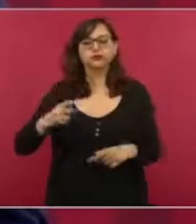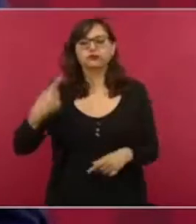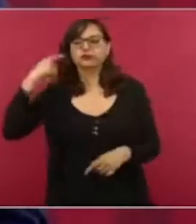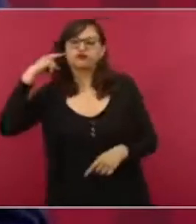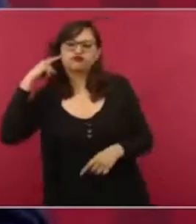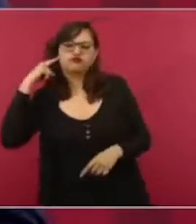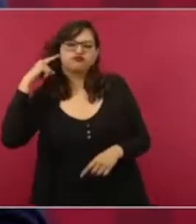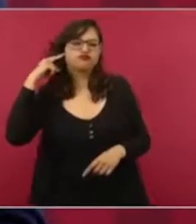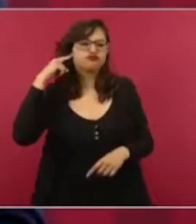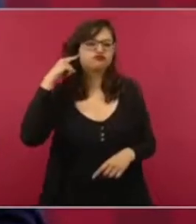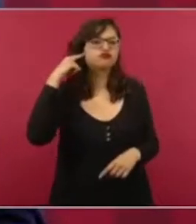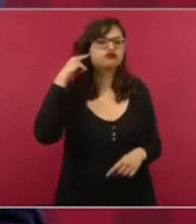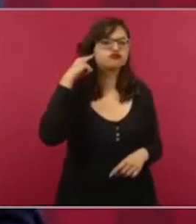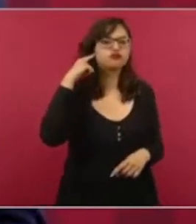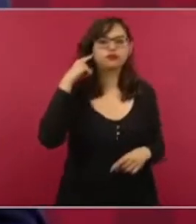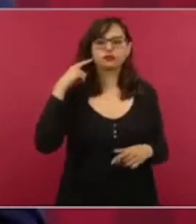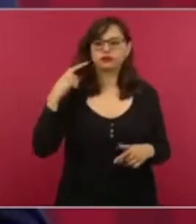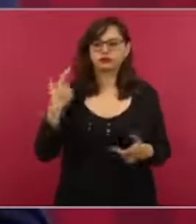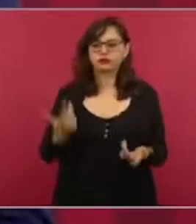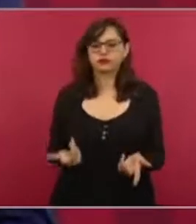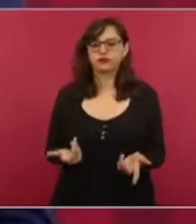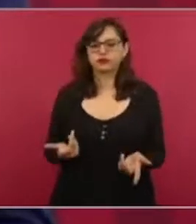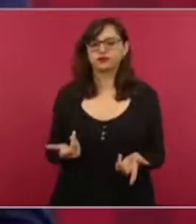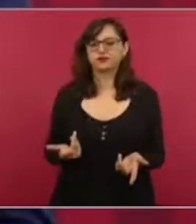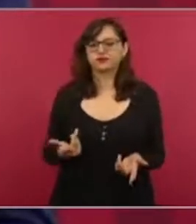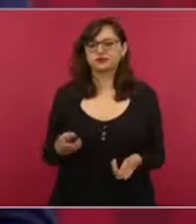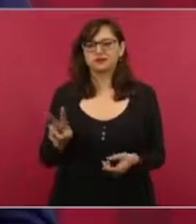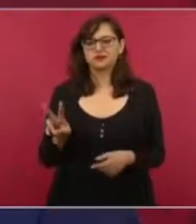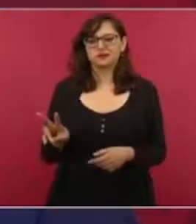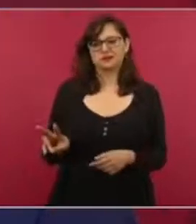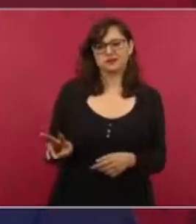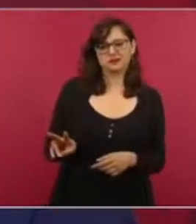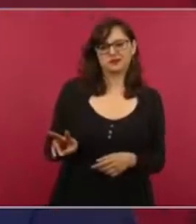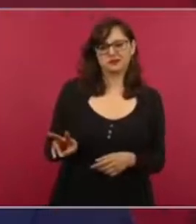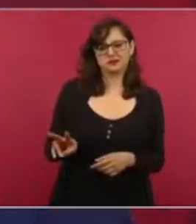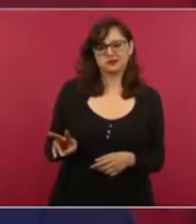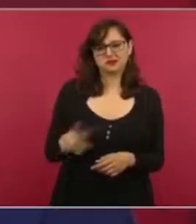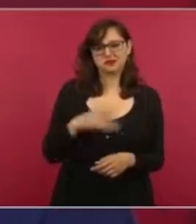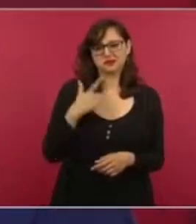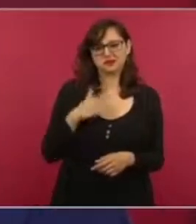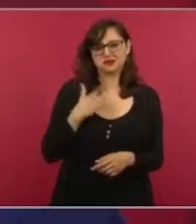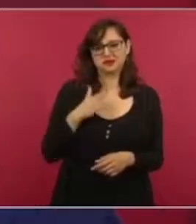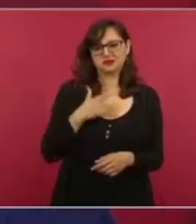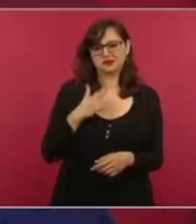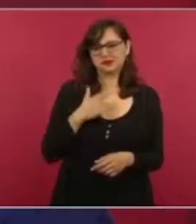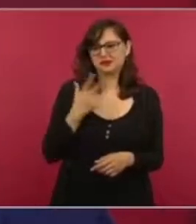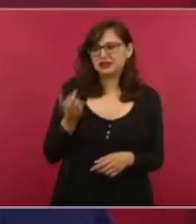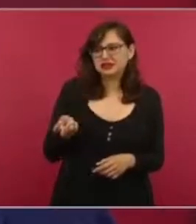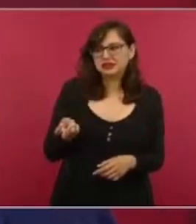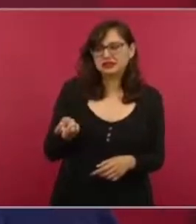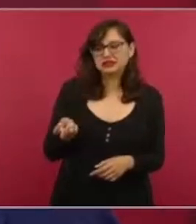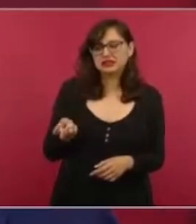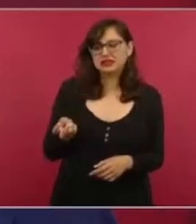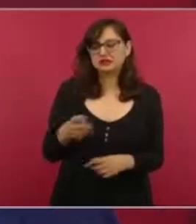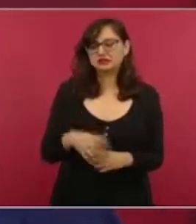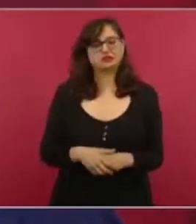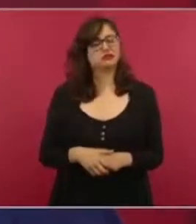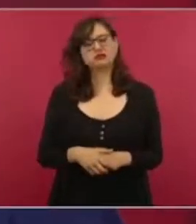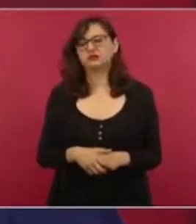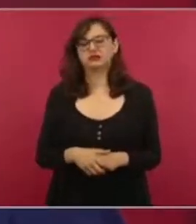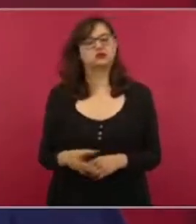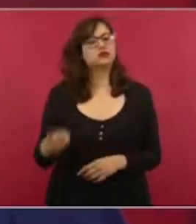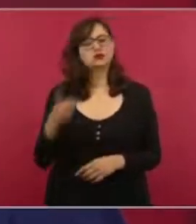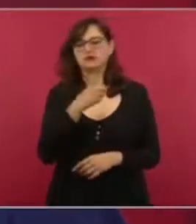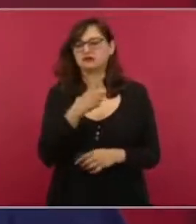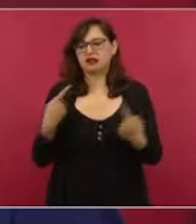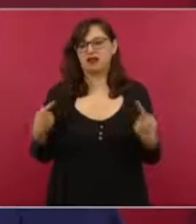sus casas y que no obedecen a lo que debe ser un ser humano